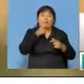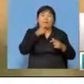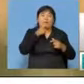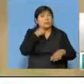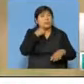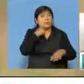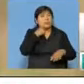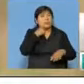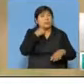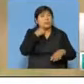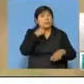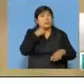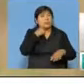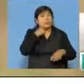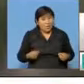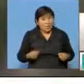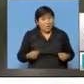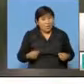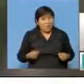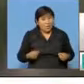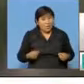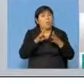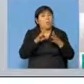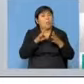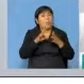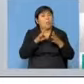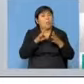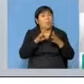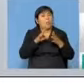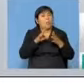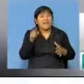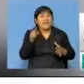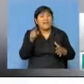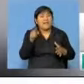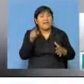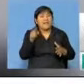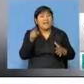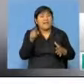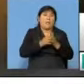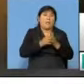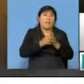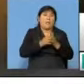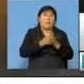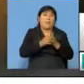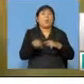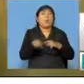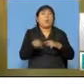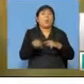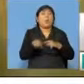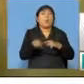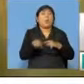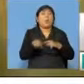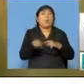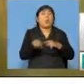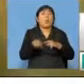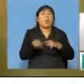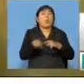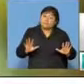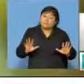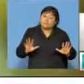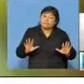crítico? Bueno, esto recién empieza, ¿no? Ahora nosotros lo que vimos es que el adulto este está empezando